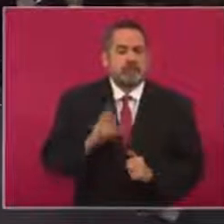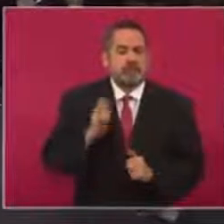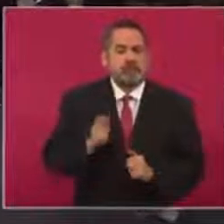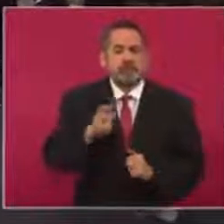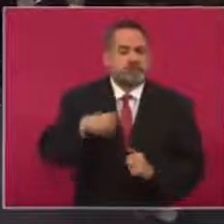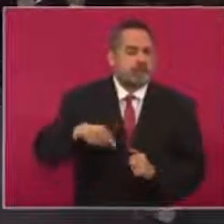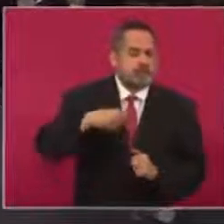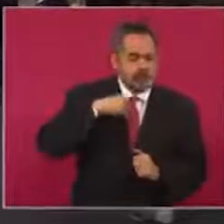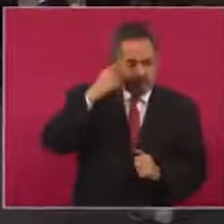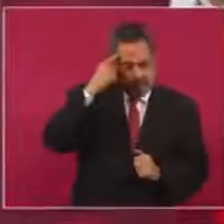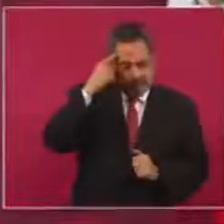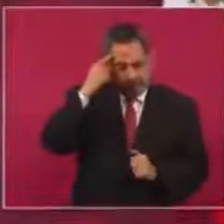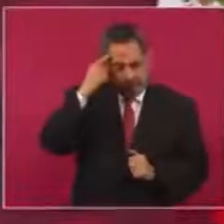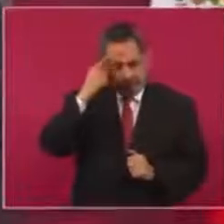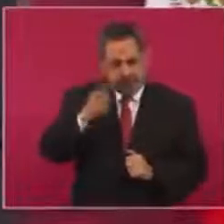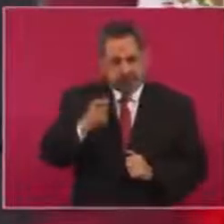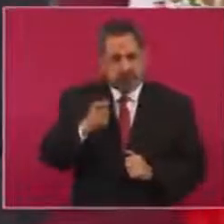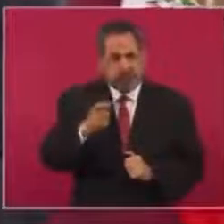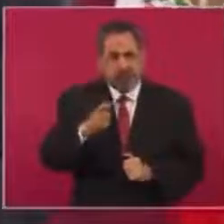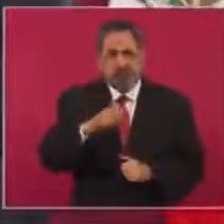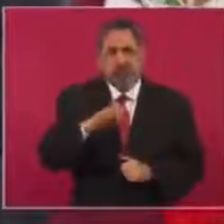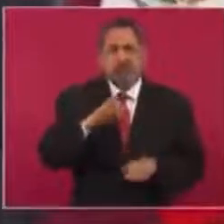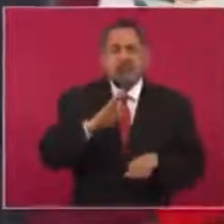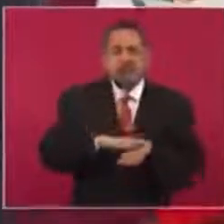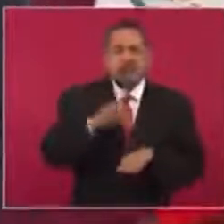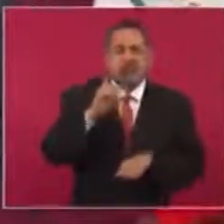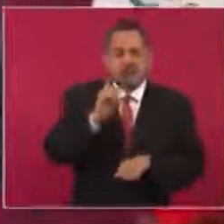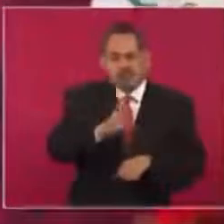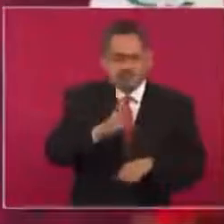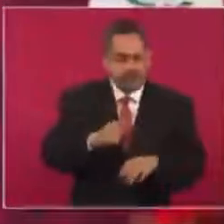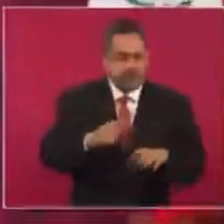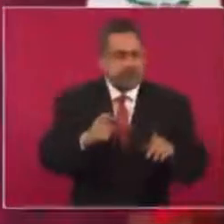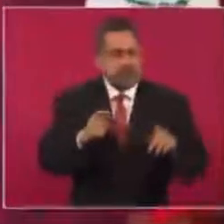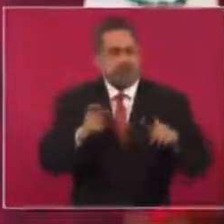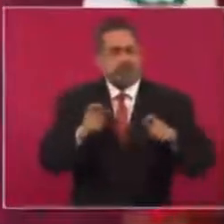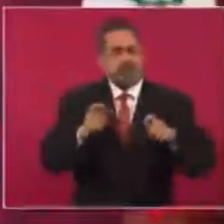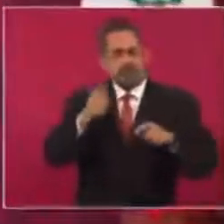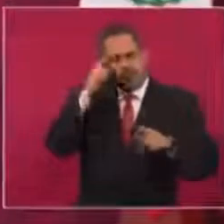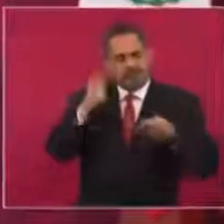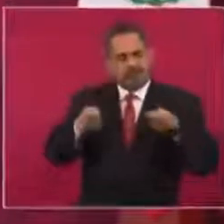tenemos nosotros capacidad de regulación.